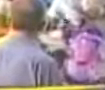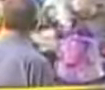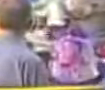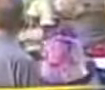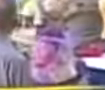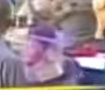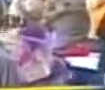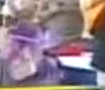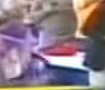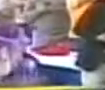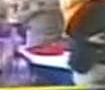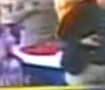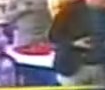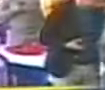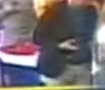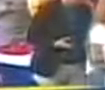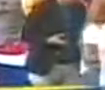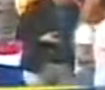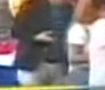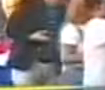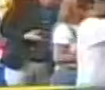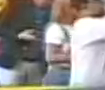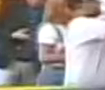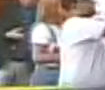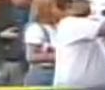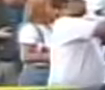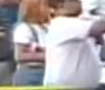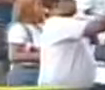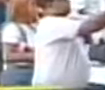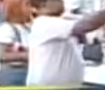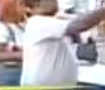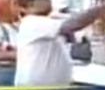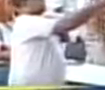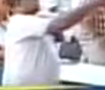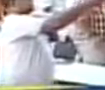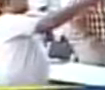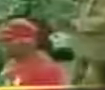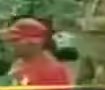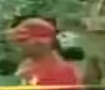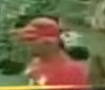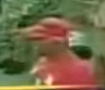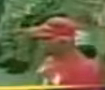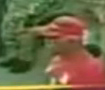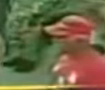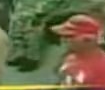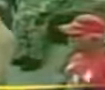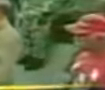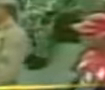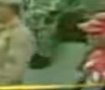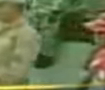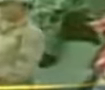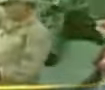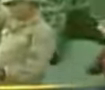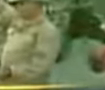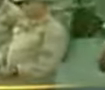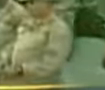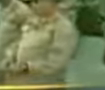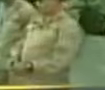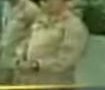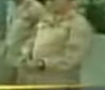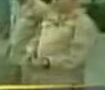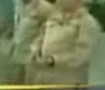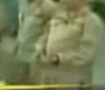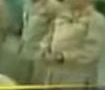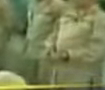ecología, conllevan al enfrentamiento, la crisis climática, formar conciencia y proteger al pueblo